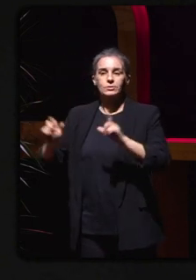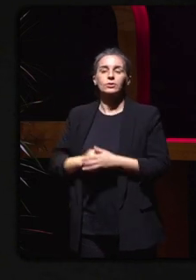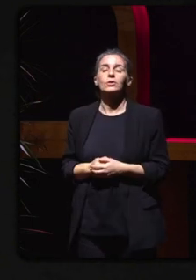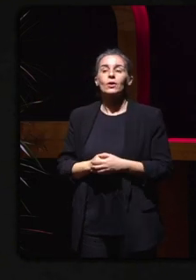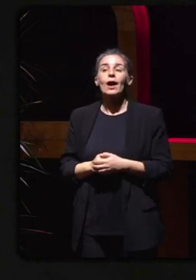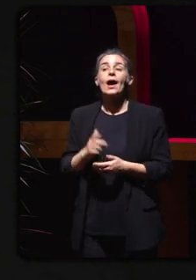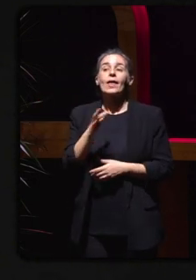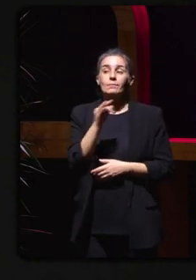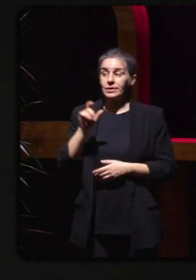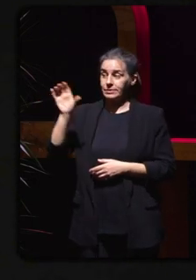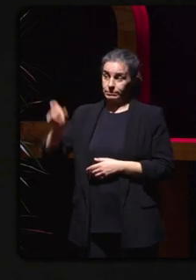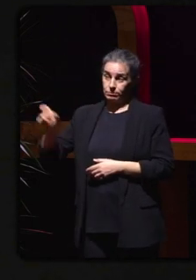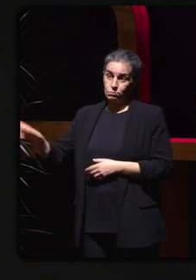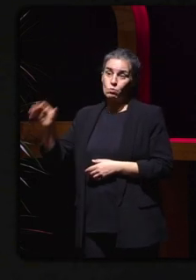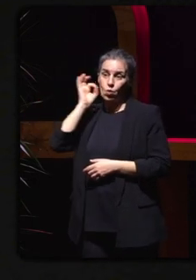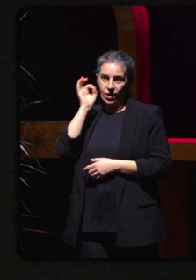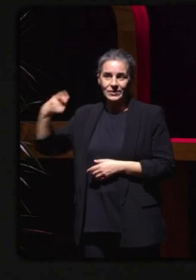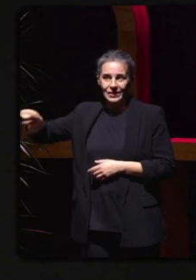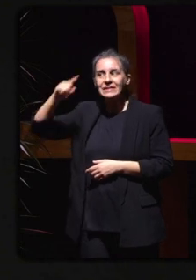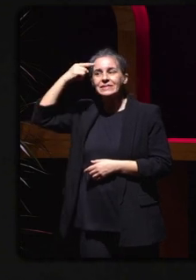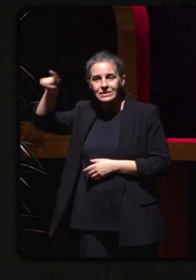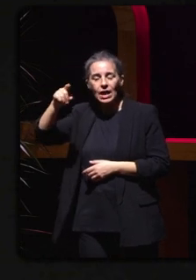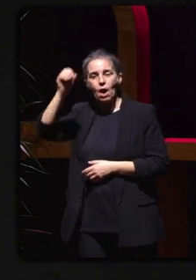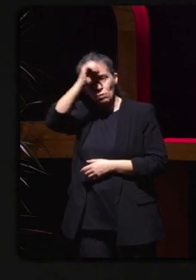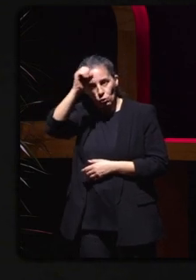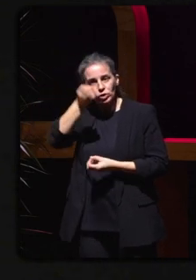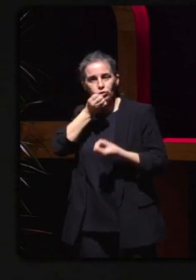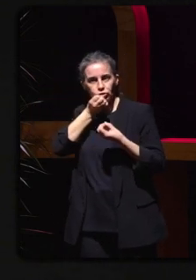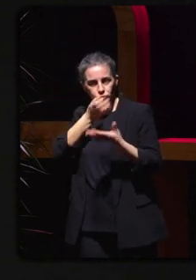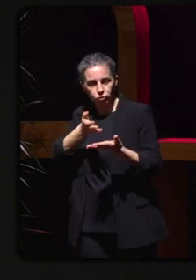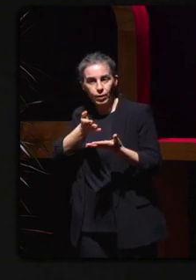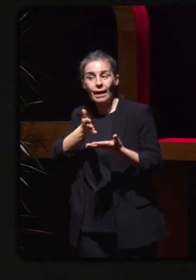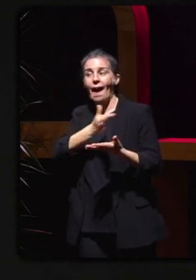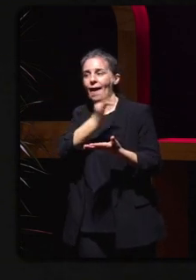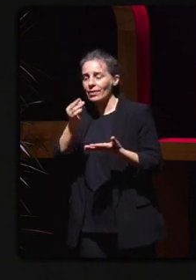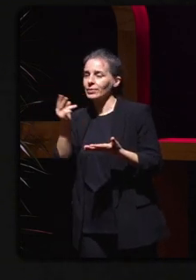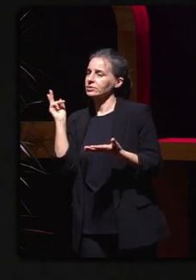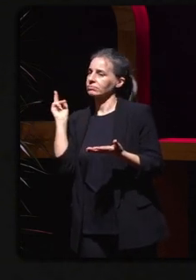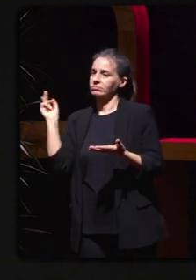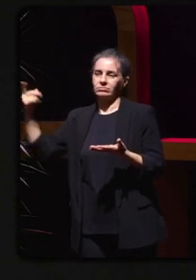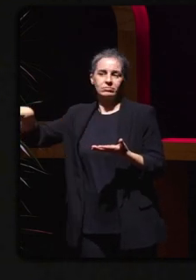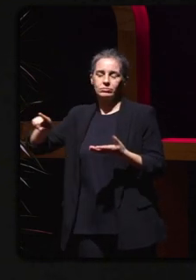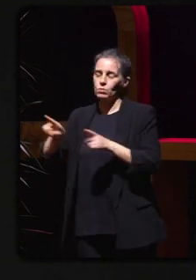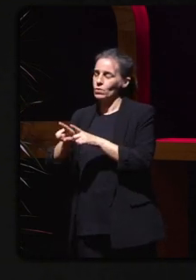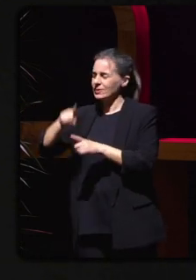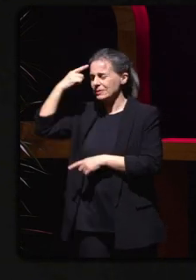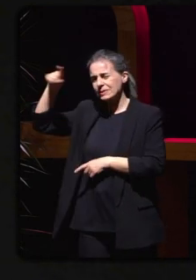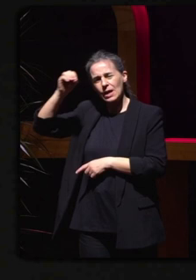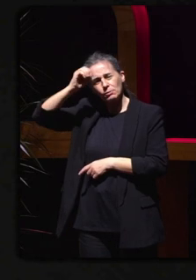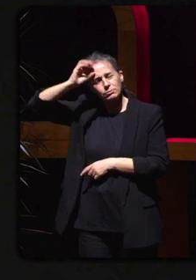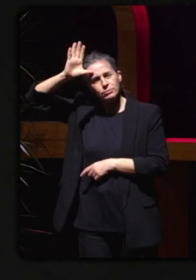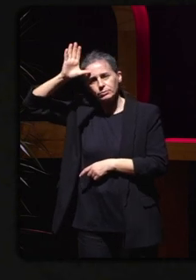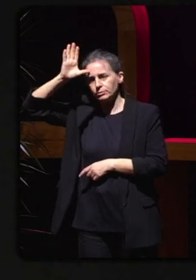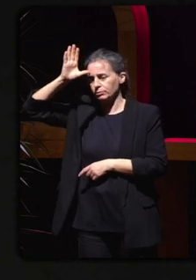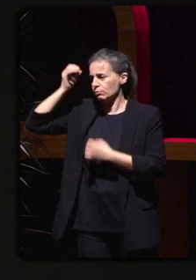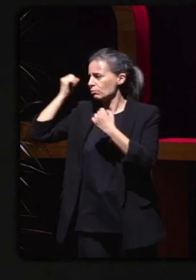mujeres que se sabían opinar cogieron a mujeres que sabían muchísimo de lo que estaban hablando mucho más que